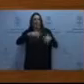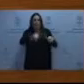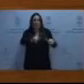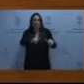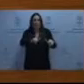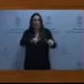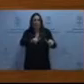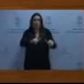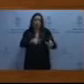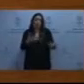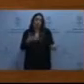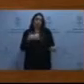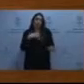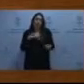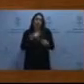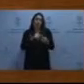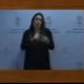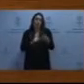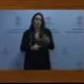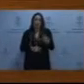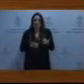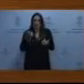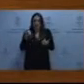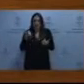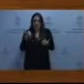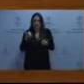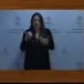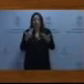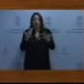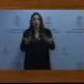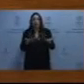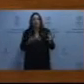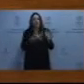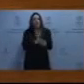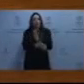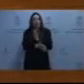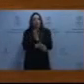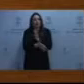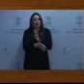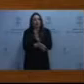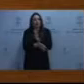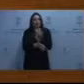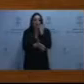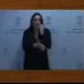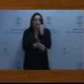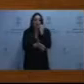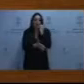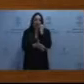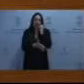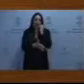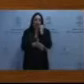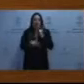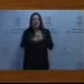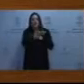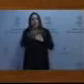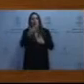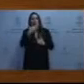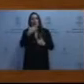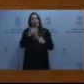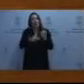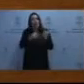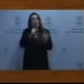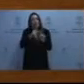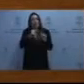así podríamos seguir. Por lo tanto, es evidente el funcionamiento, o todos conocemos cuáles son los objetivos y cuál es